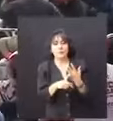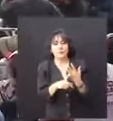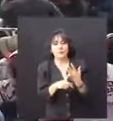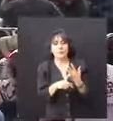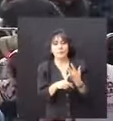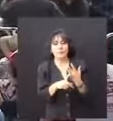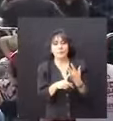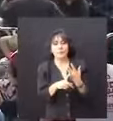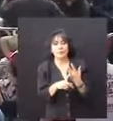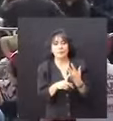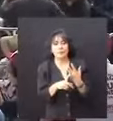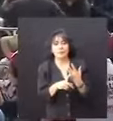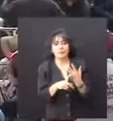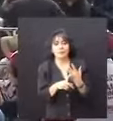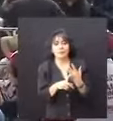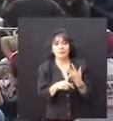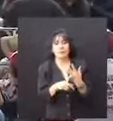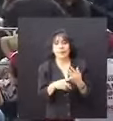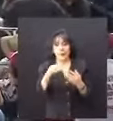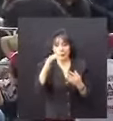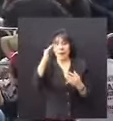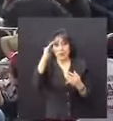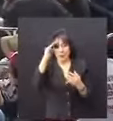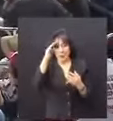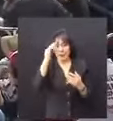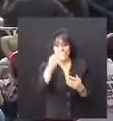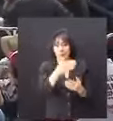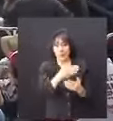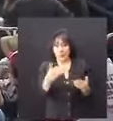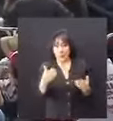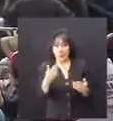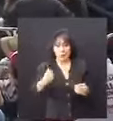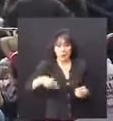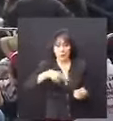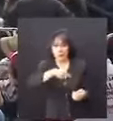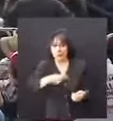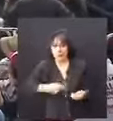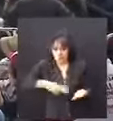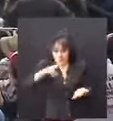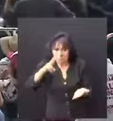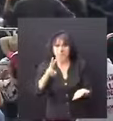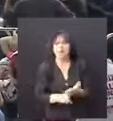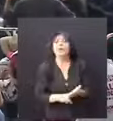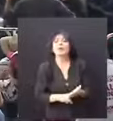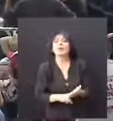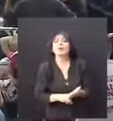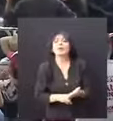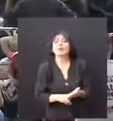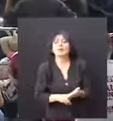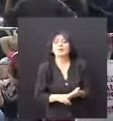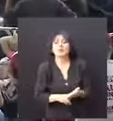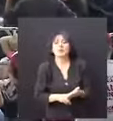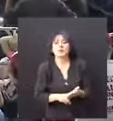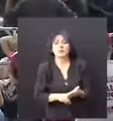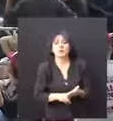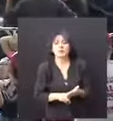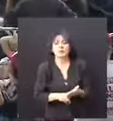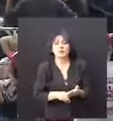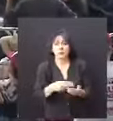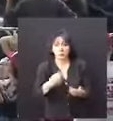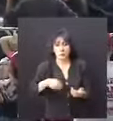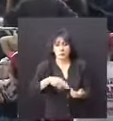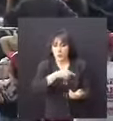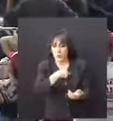Y que lo sepan bien, porque nosotros tenemos principios, tenemos causas. Nosotros